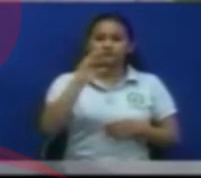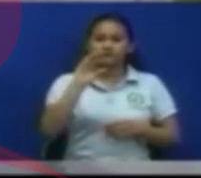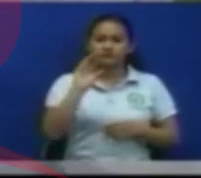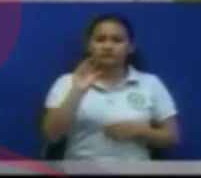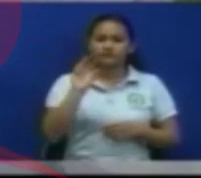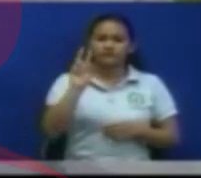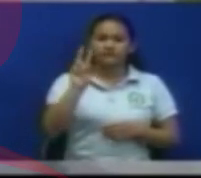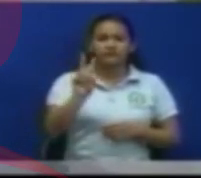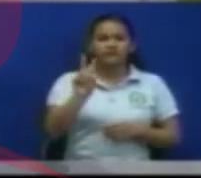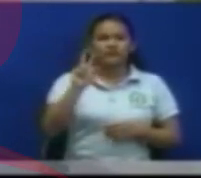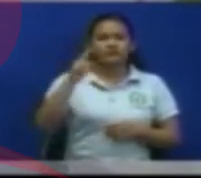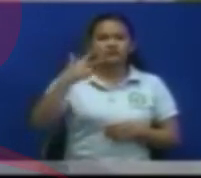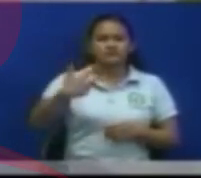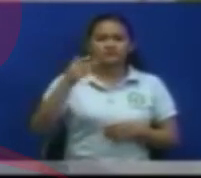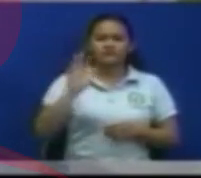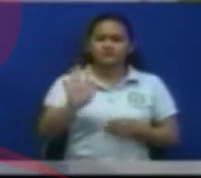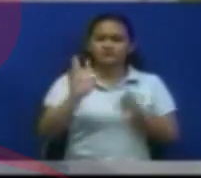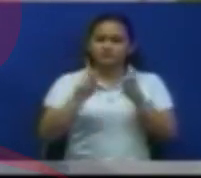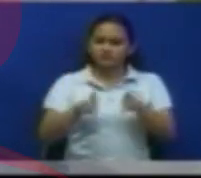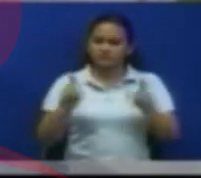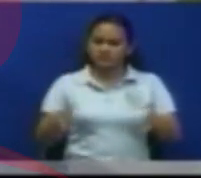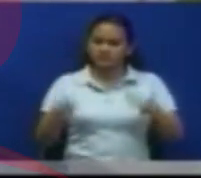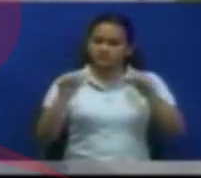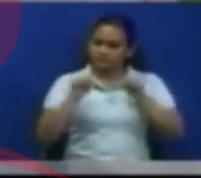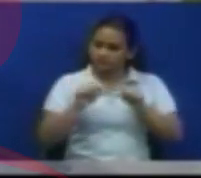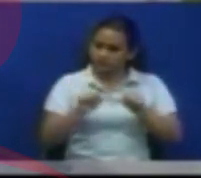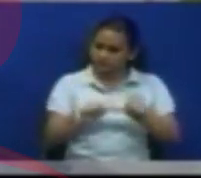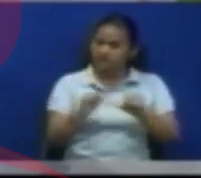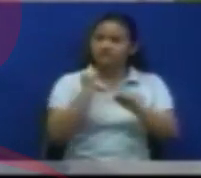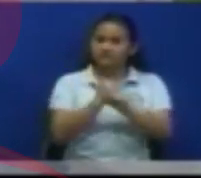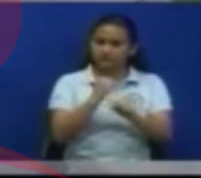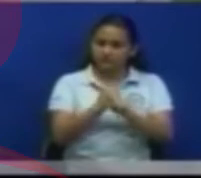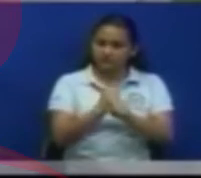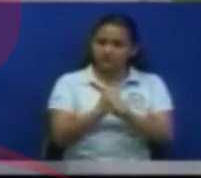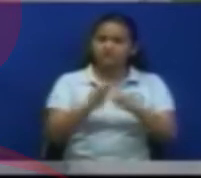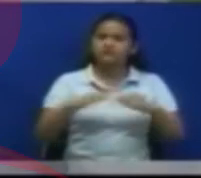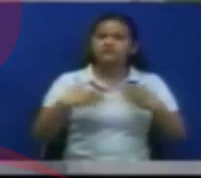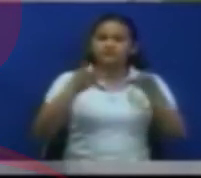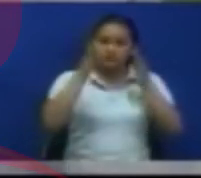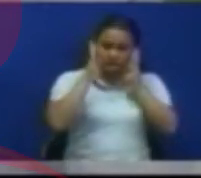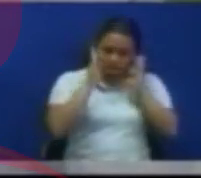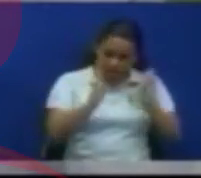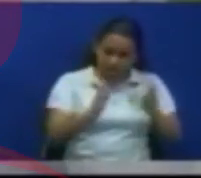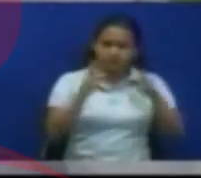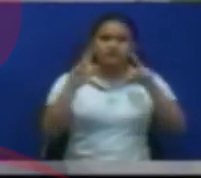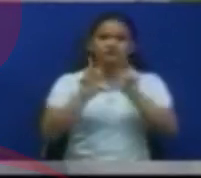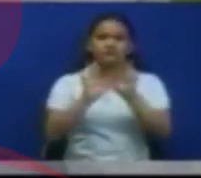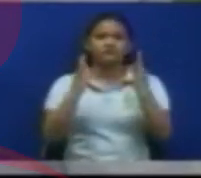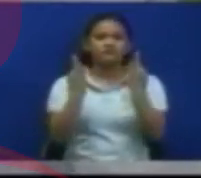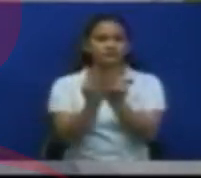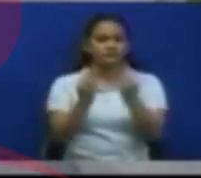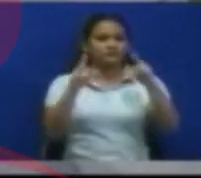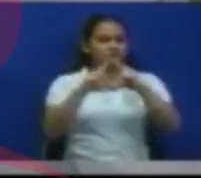885 personas. Continuamos trabajando para dar atención a las familias